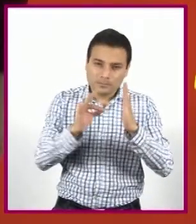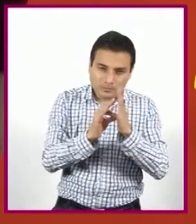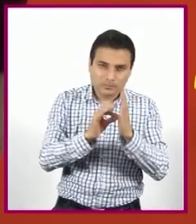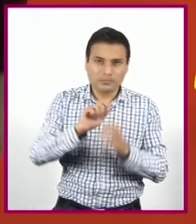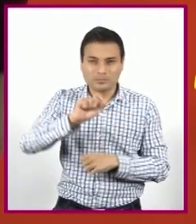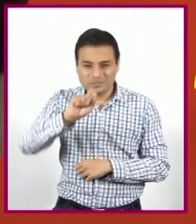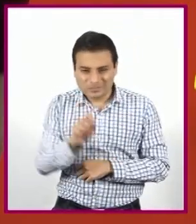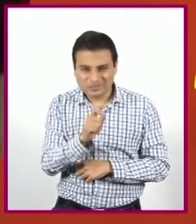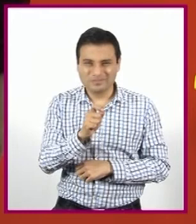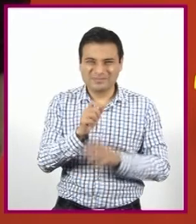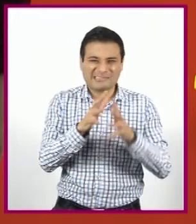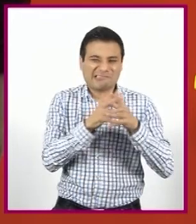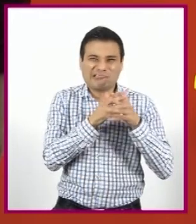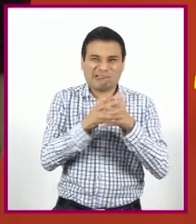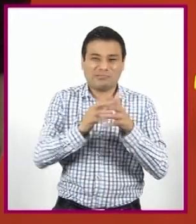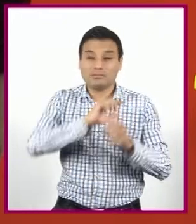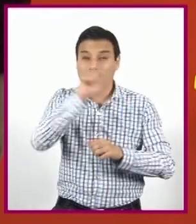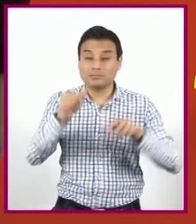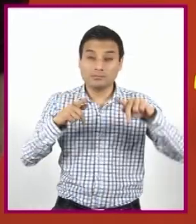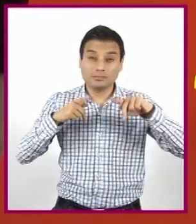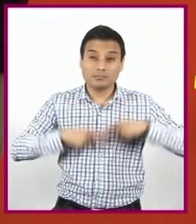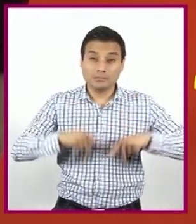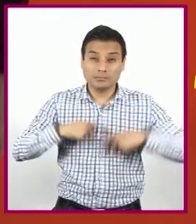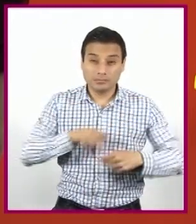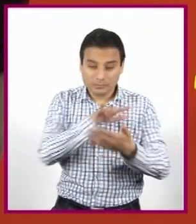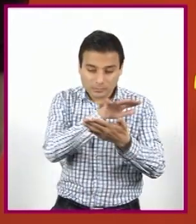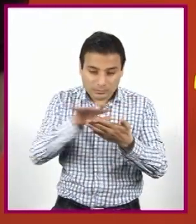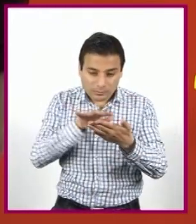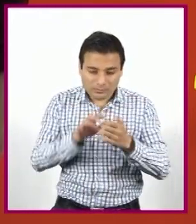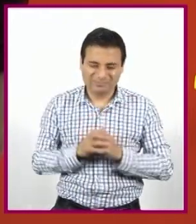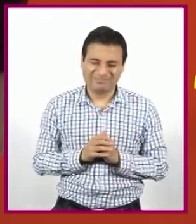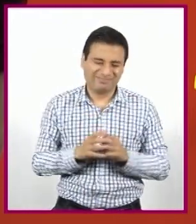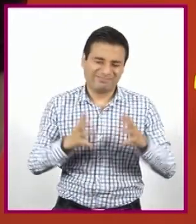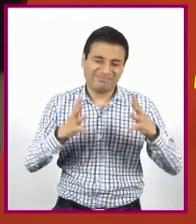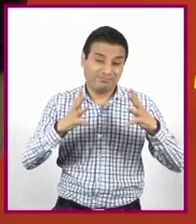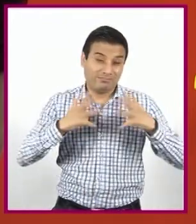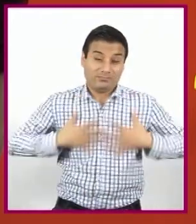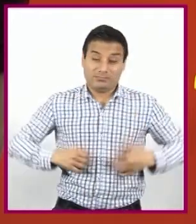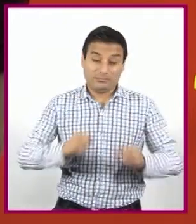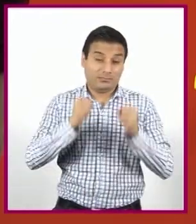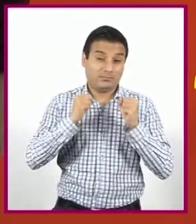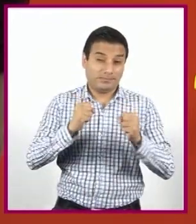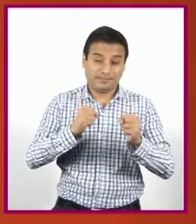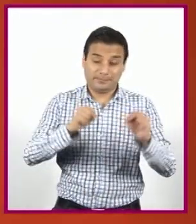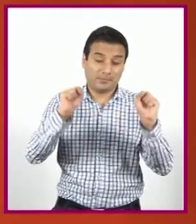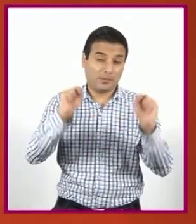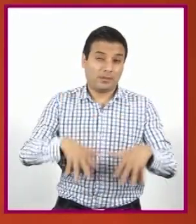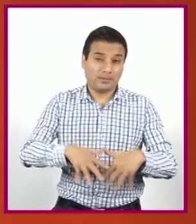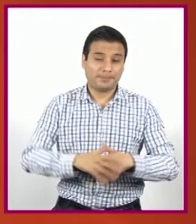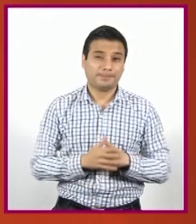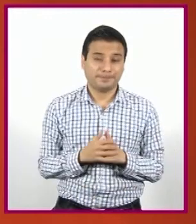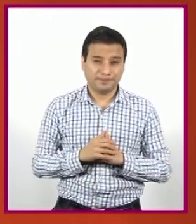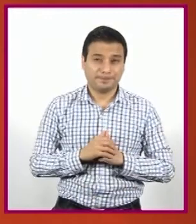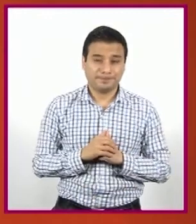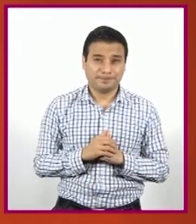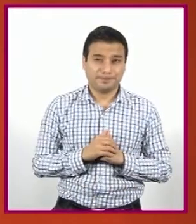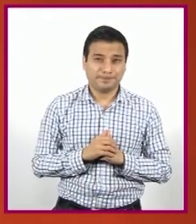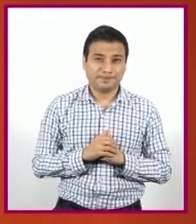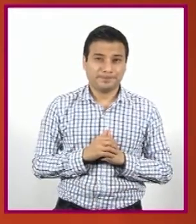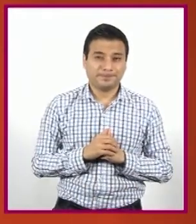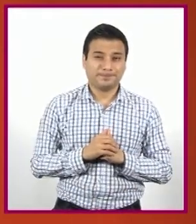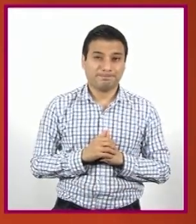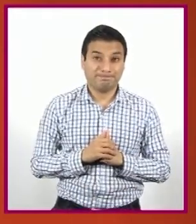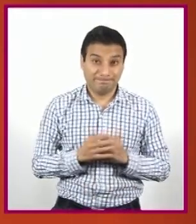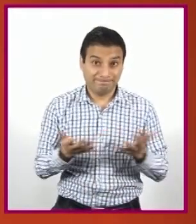gráfica terminan por distraer y cansar al lector, quien deja de enfocarse en la lectura. Como